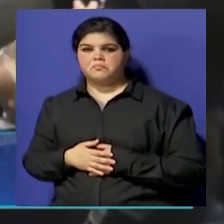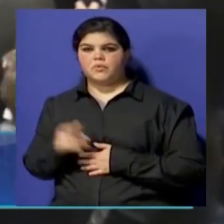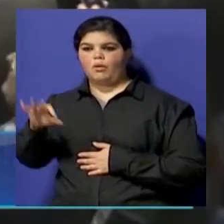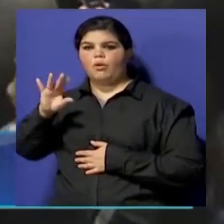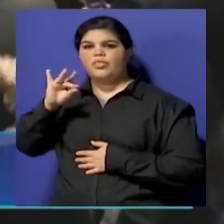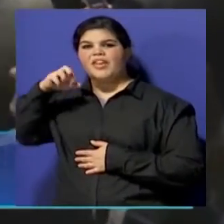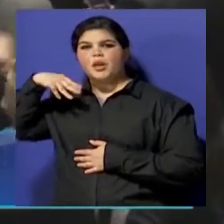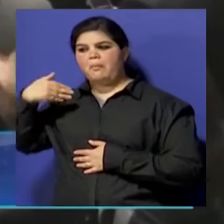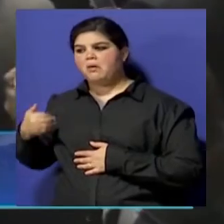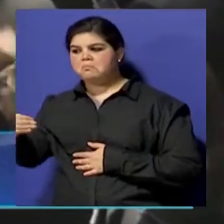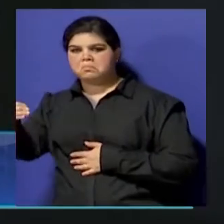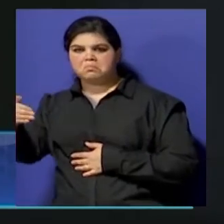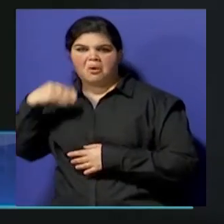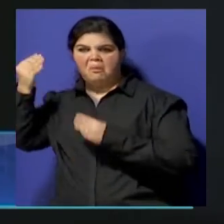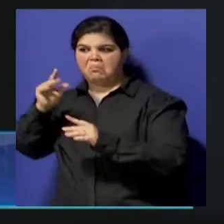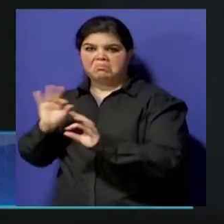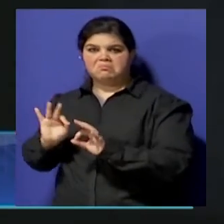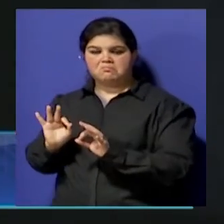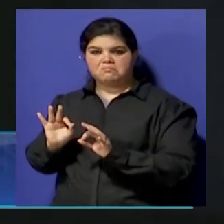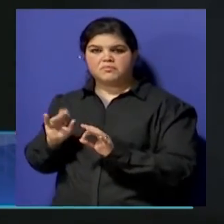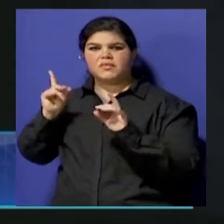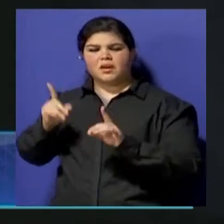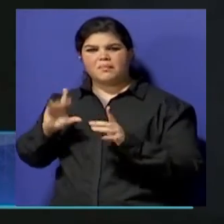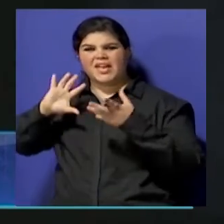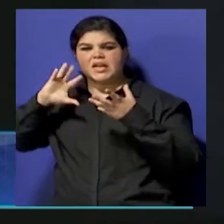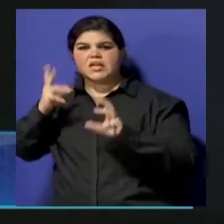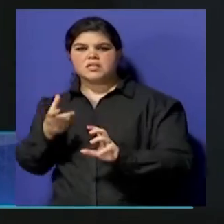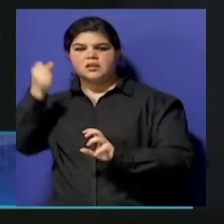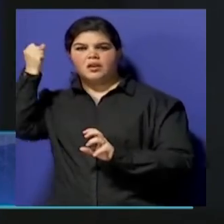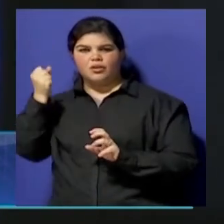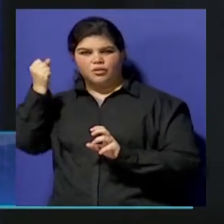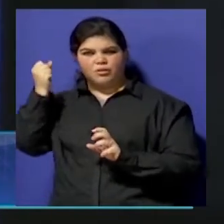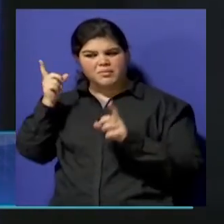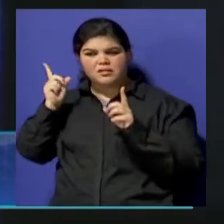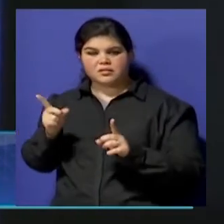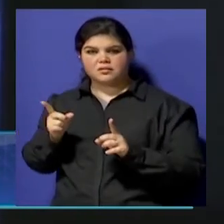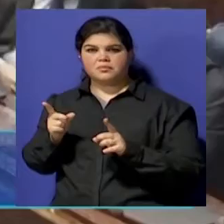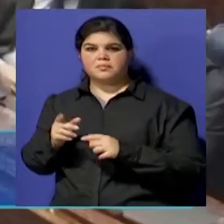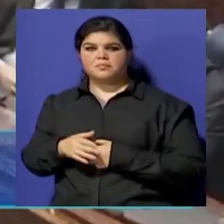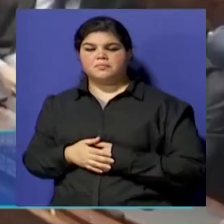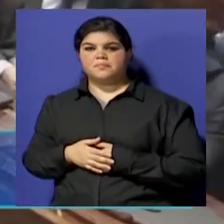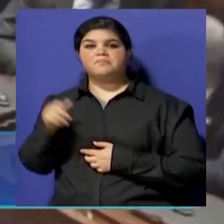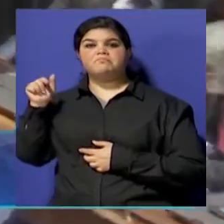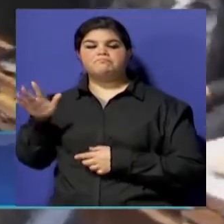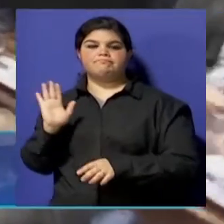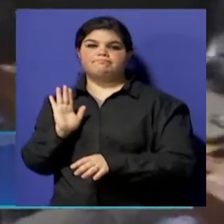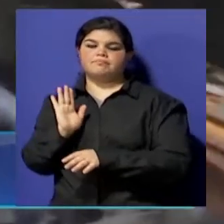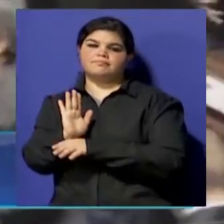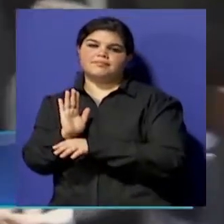Dilma. Había también una crisis económica, digamos, hay una crisis económica, digamos, eso también ha sido la base de